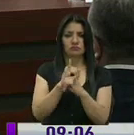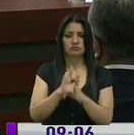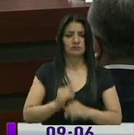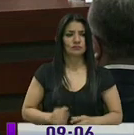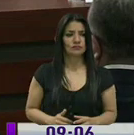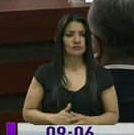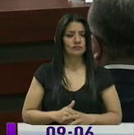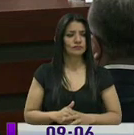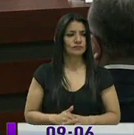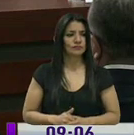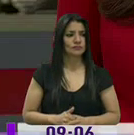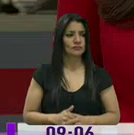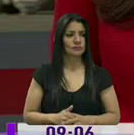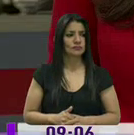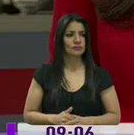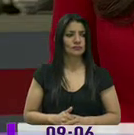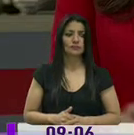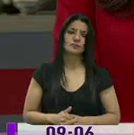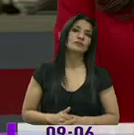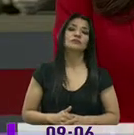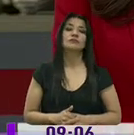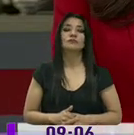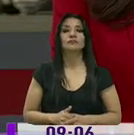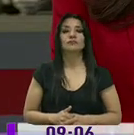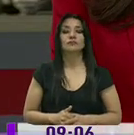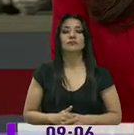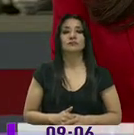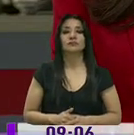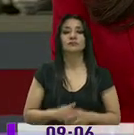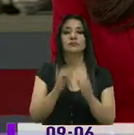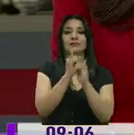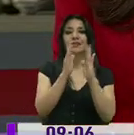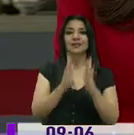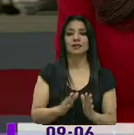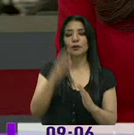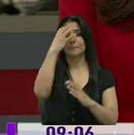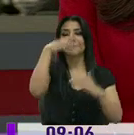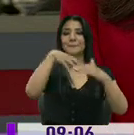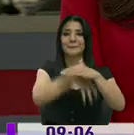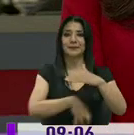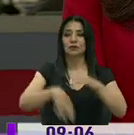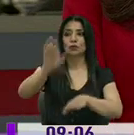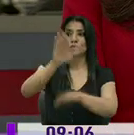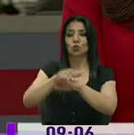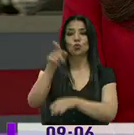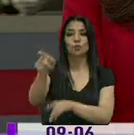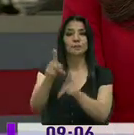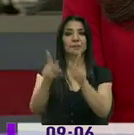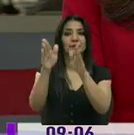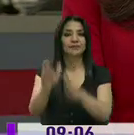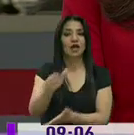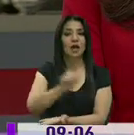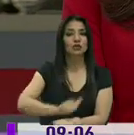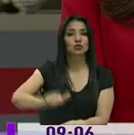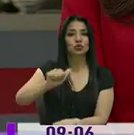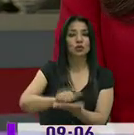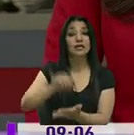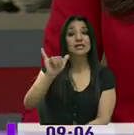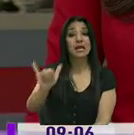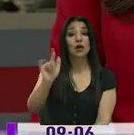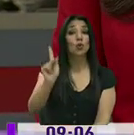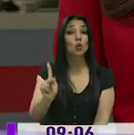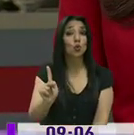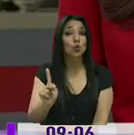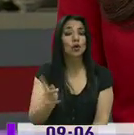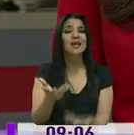marín jaramillo y el colegio de ingenieros mineros responsabiliza al prefecto del azuay aqu pérez de querer